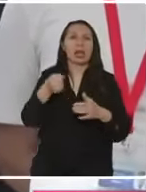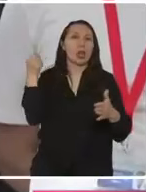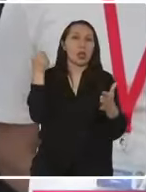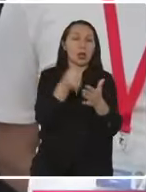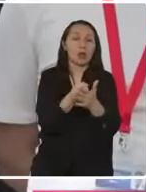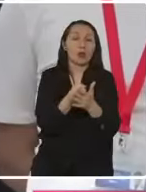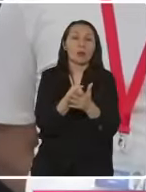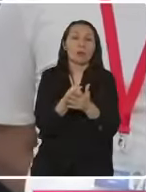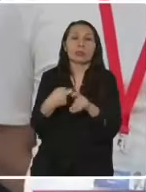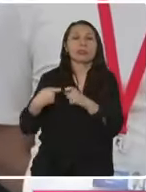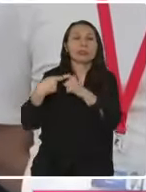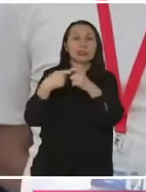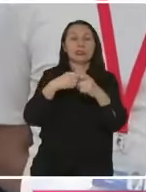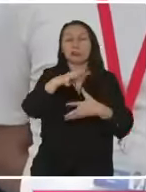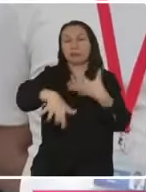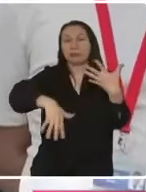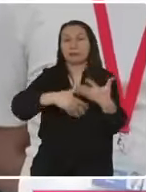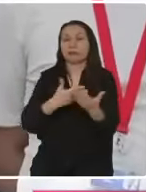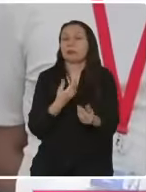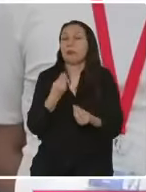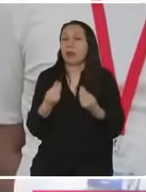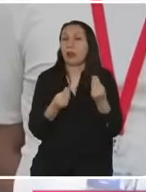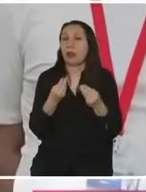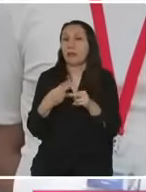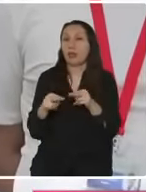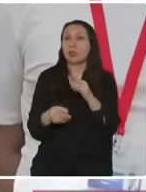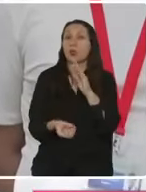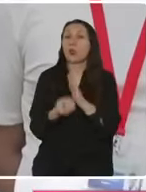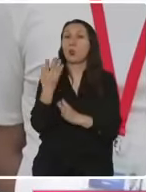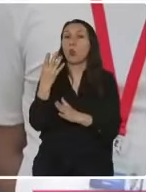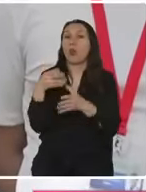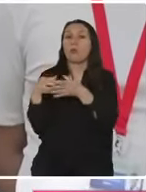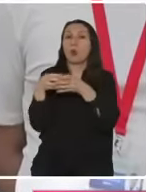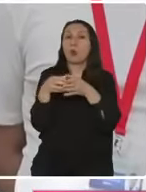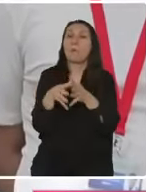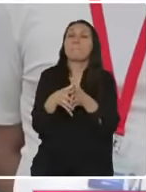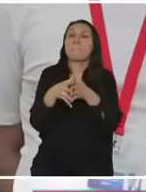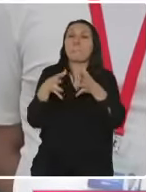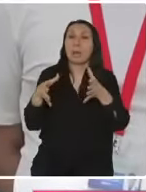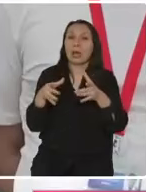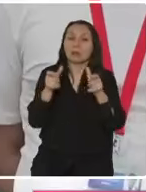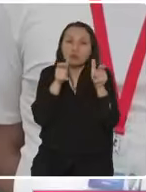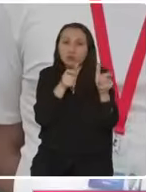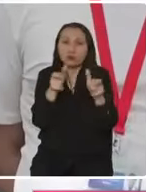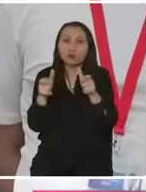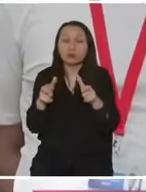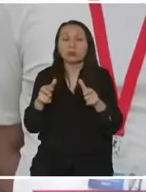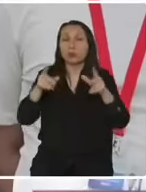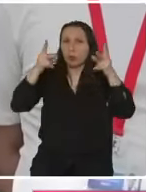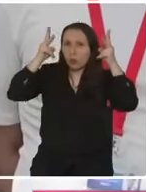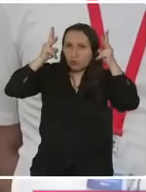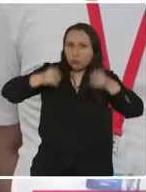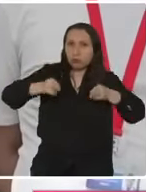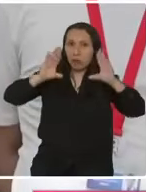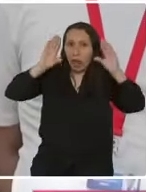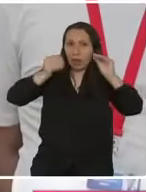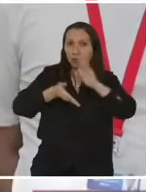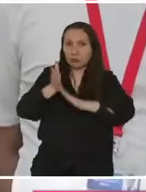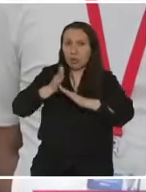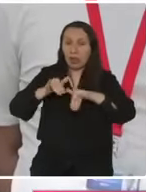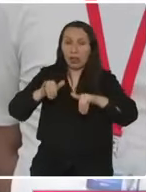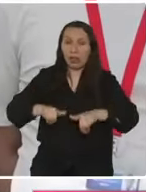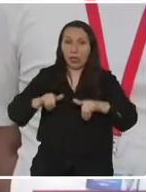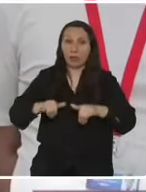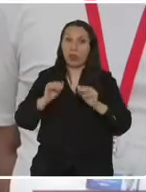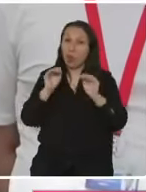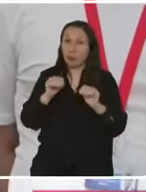golpes que han generado riñas. ¿En qué va a consistir justamente esta nueva dotación de aumento y si el toque que queda ha sido efectivo justamente